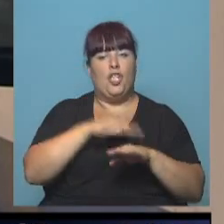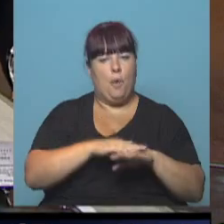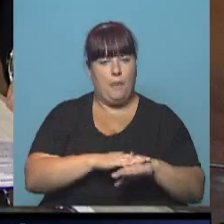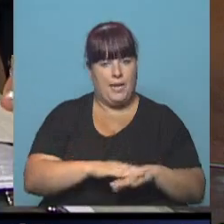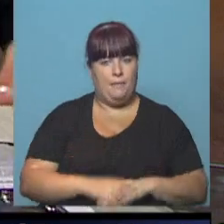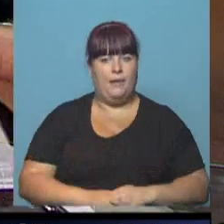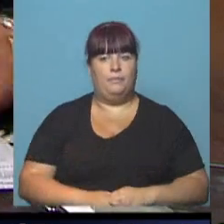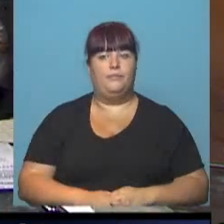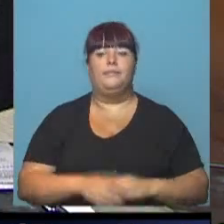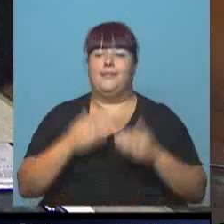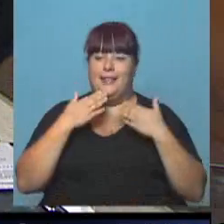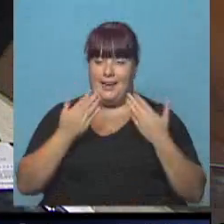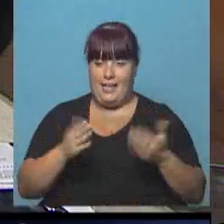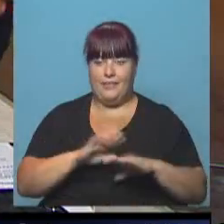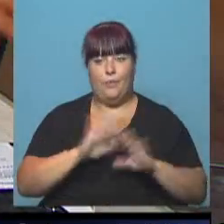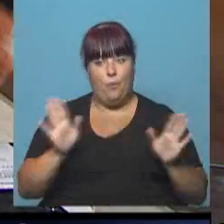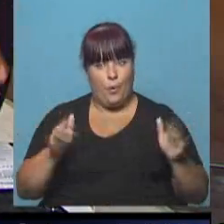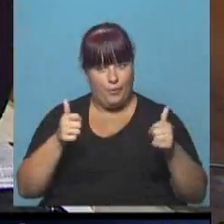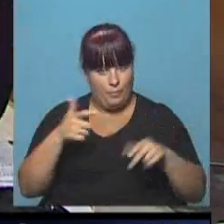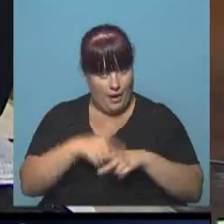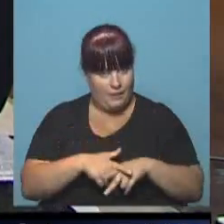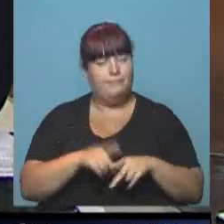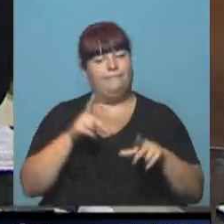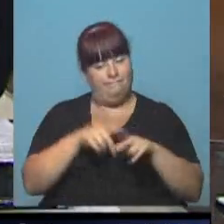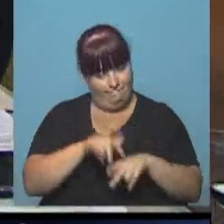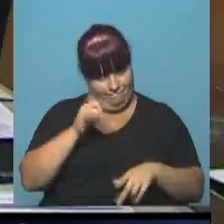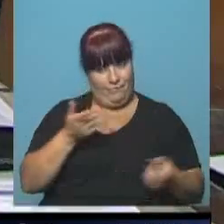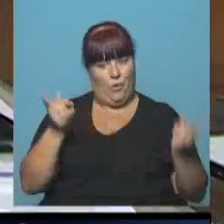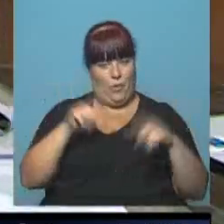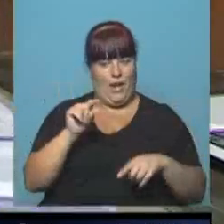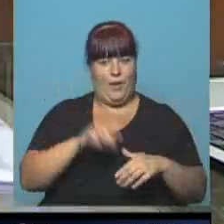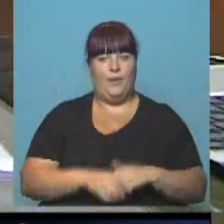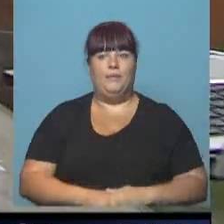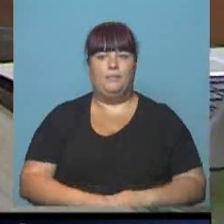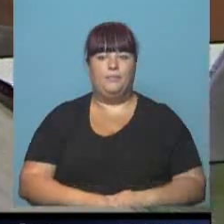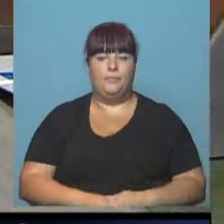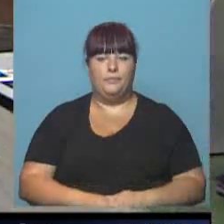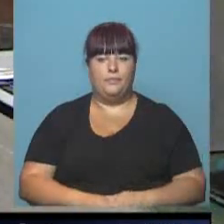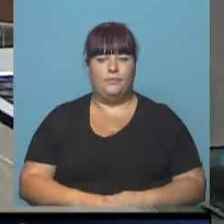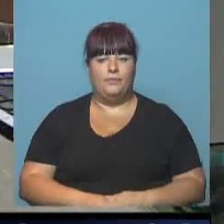mínima. Gracias, Axel. Bueno, bien, pausa. La pausa, sí, ya volvemos.